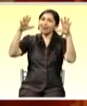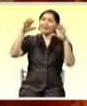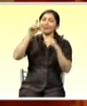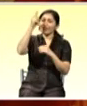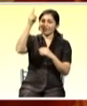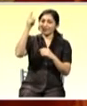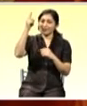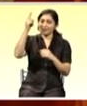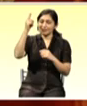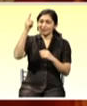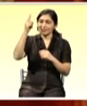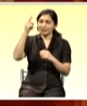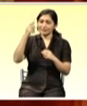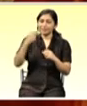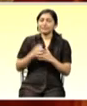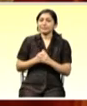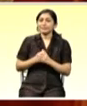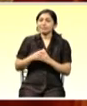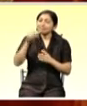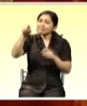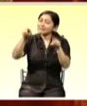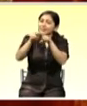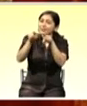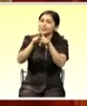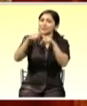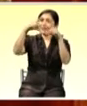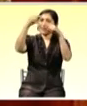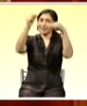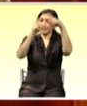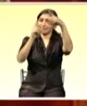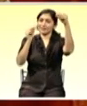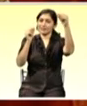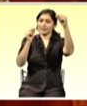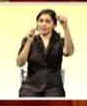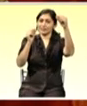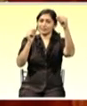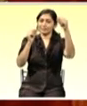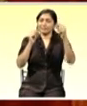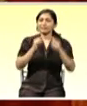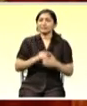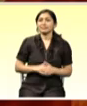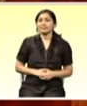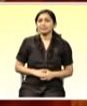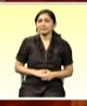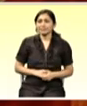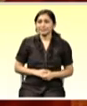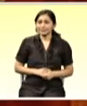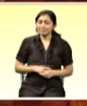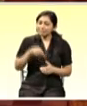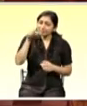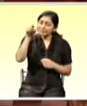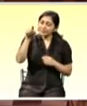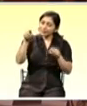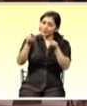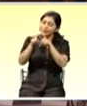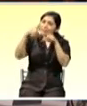tercer atributo que simboliza tu original pureza es la estrella de Jacob. Eres